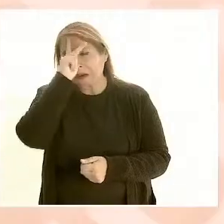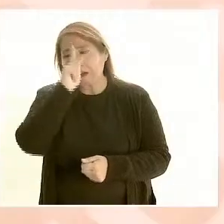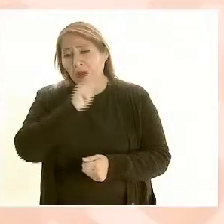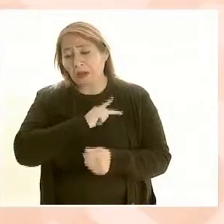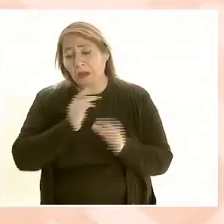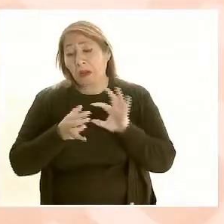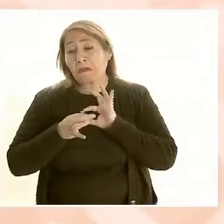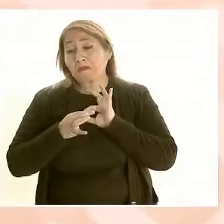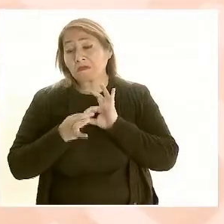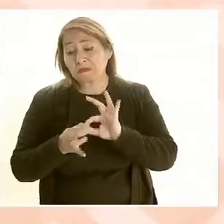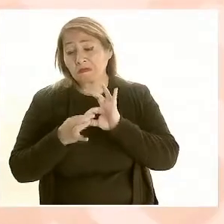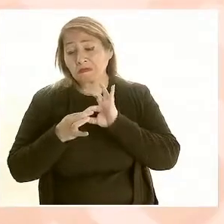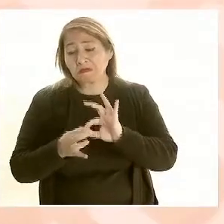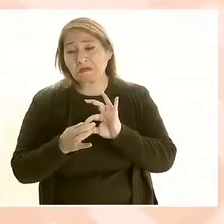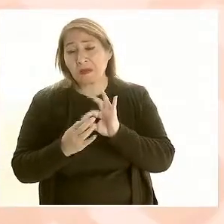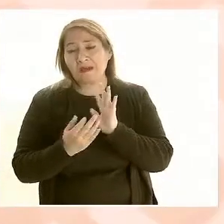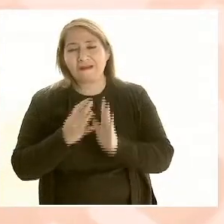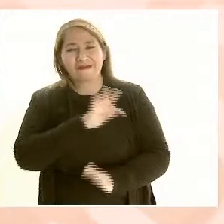patriotismo.